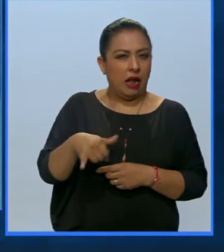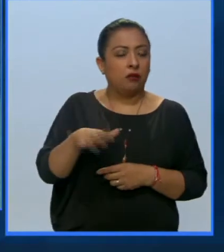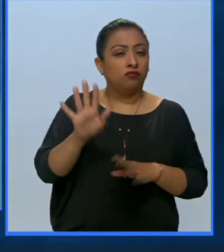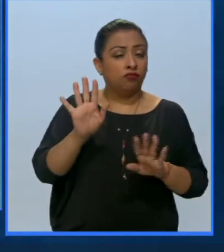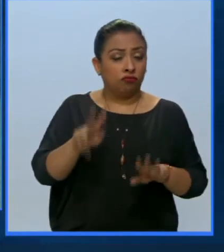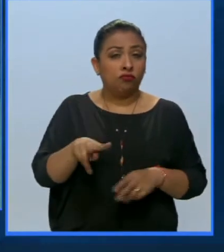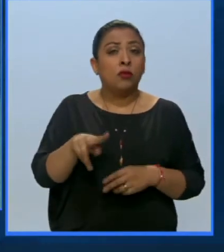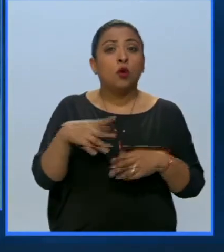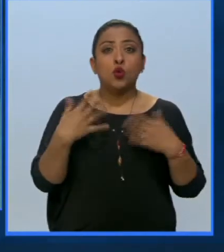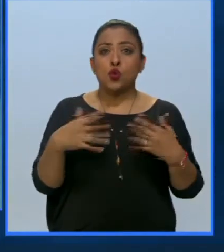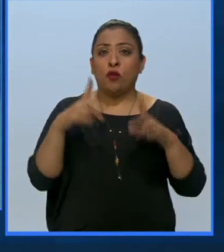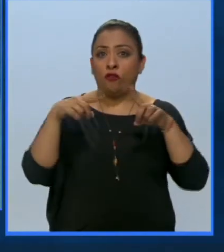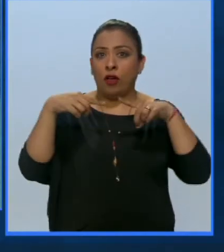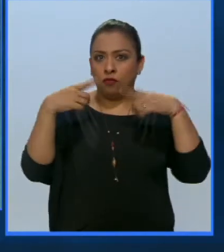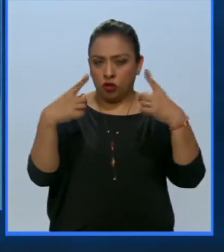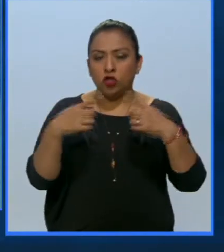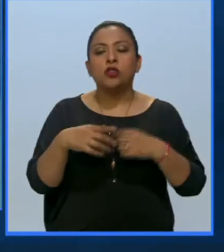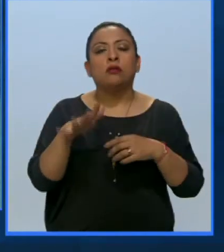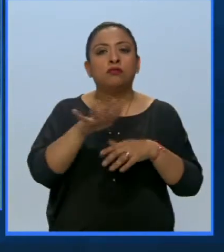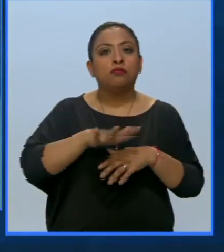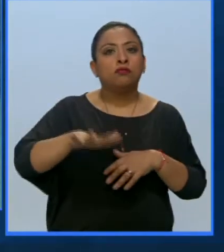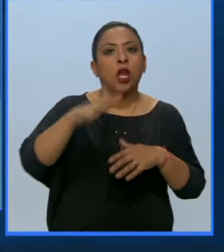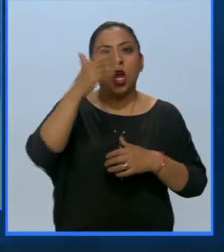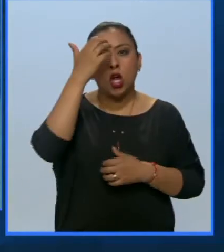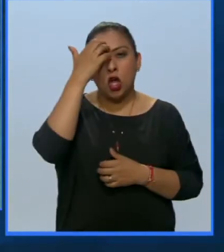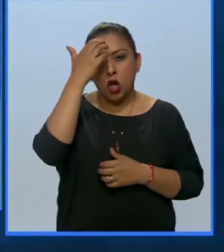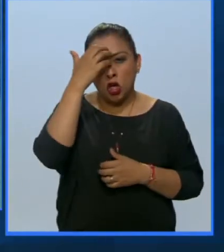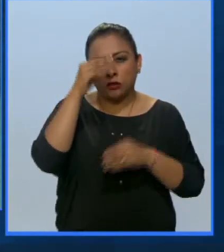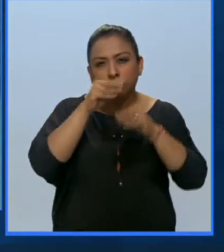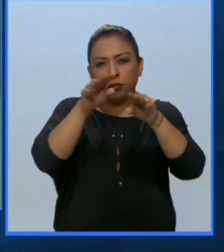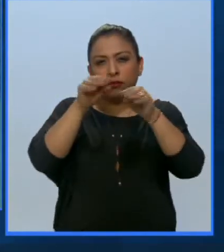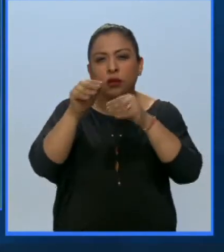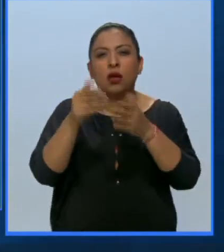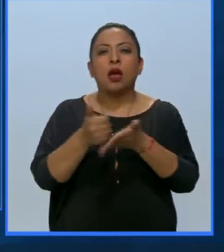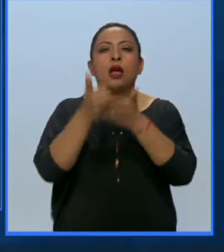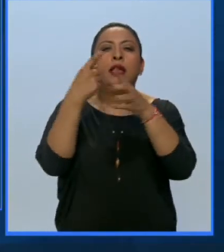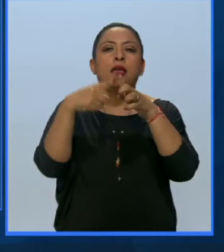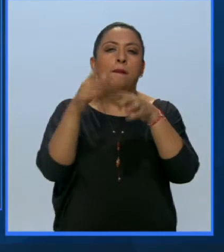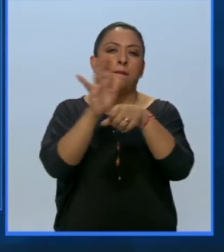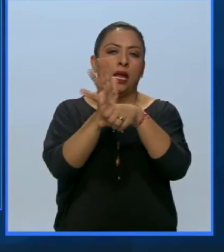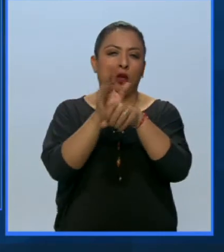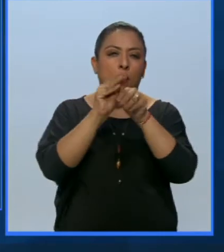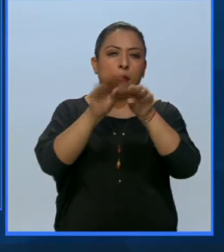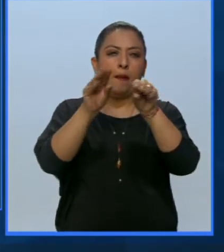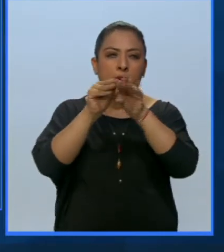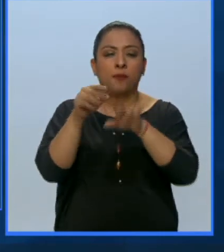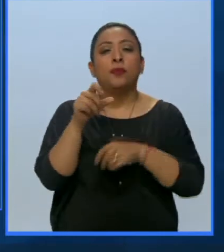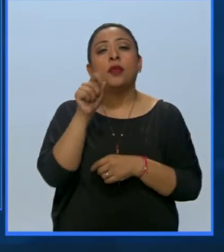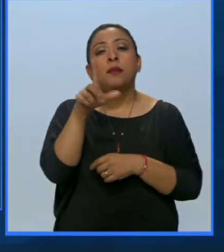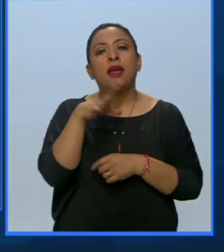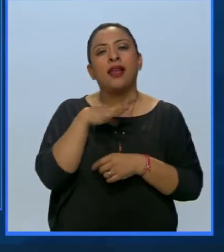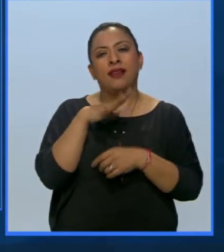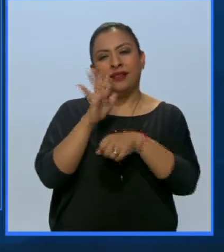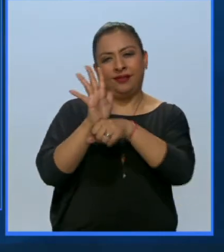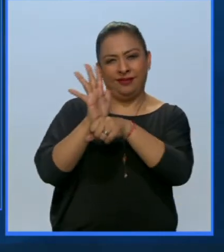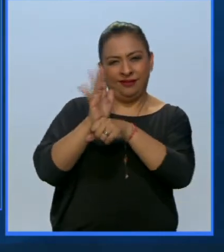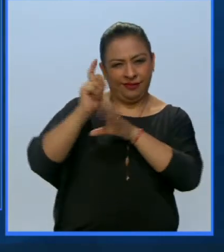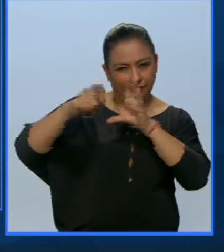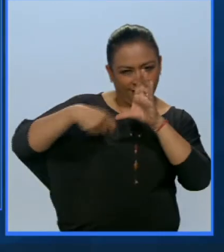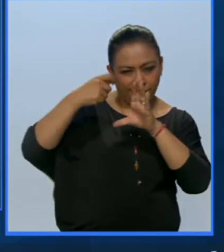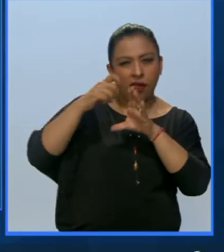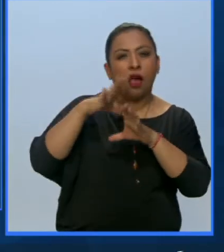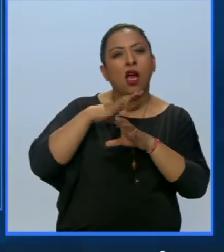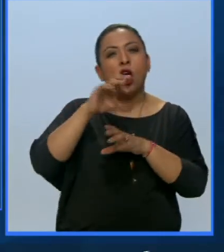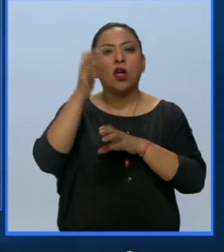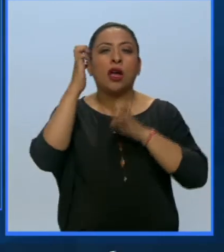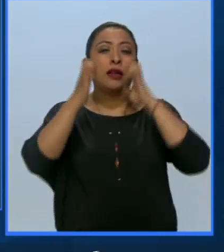hicieron muy famosas y populares a través de las películas. Además de la oferta cinematográfica, también se tiene previsto